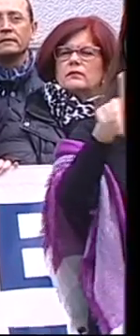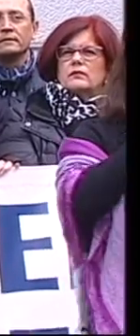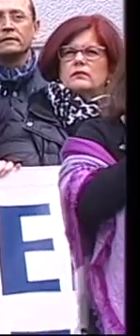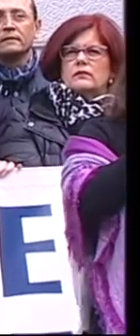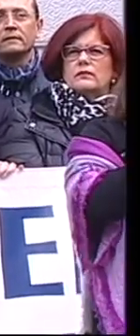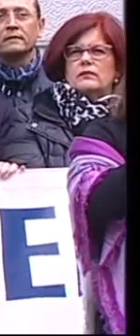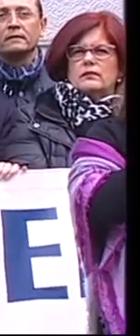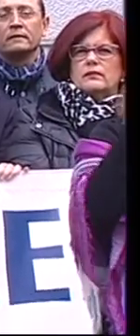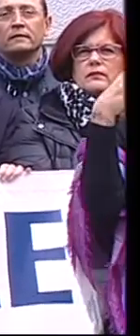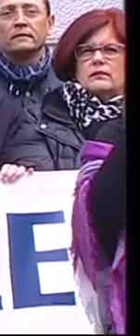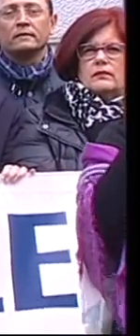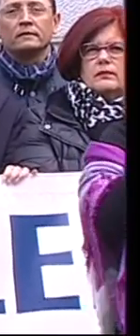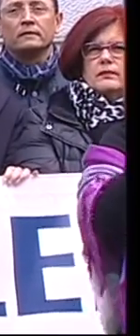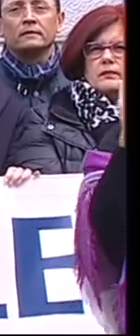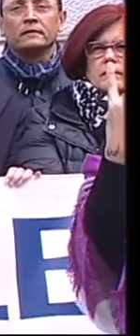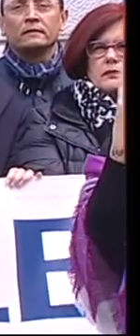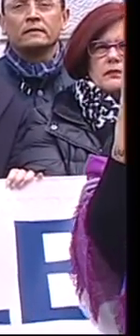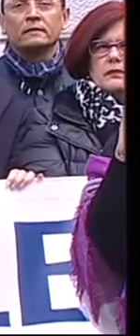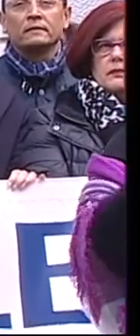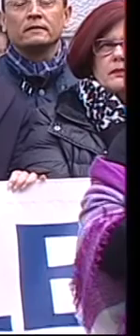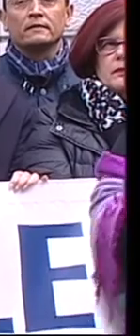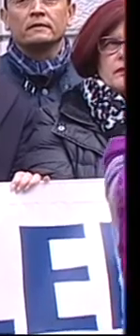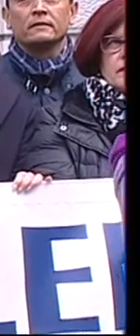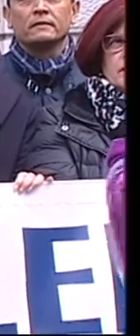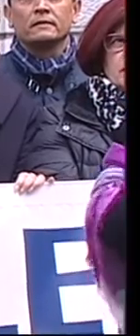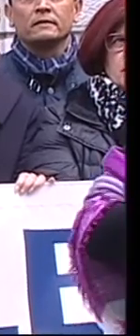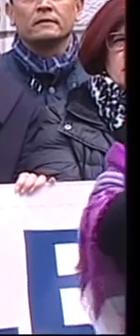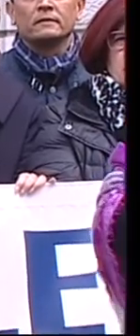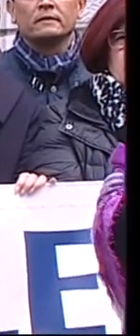de noviembre de 2016, Día